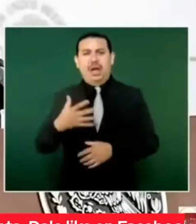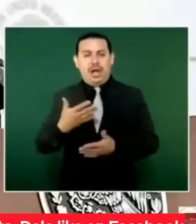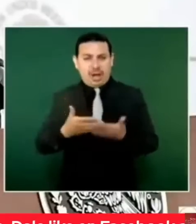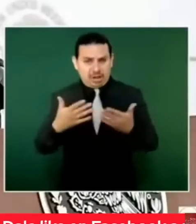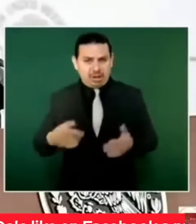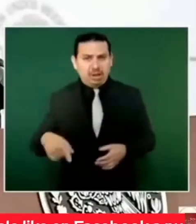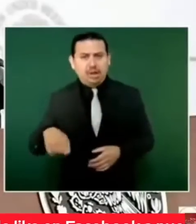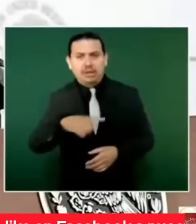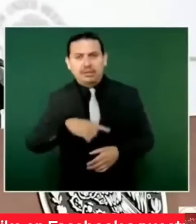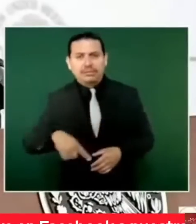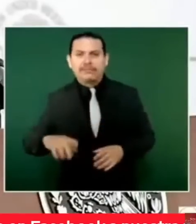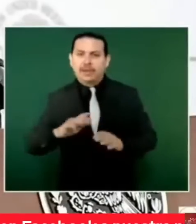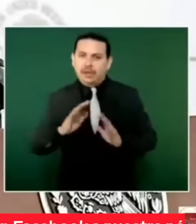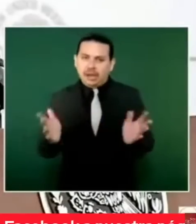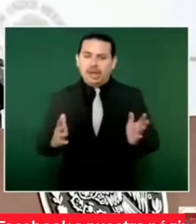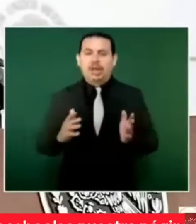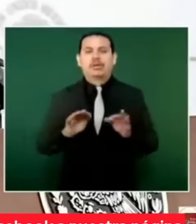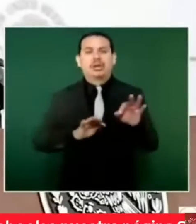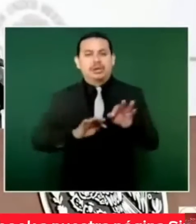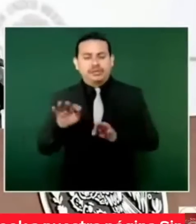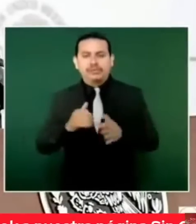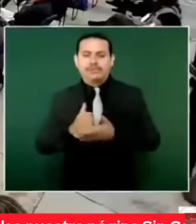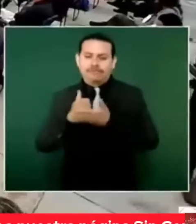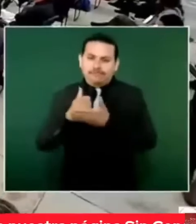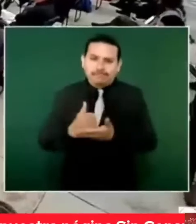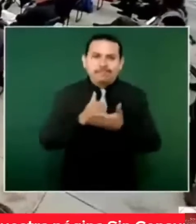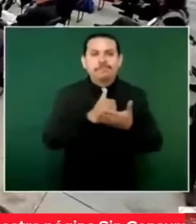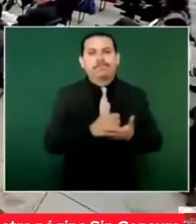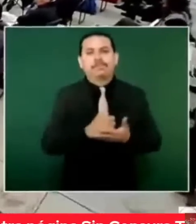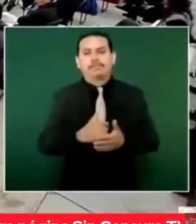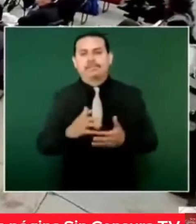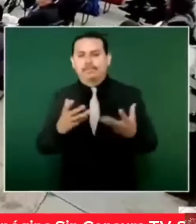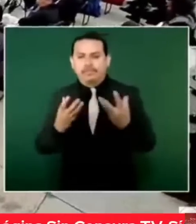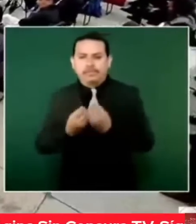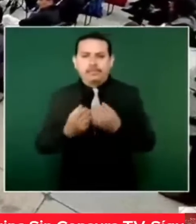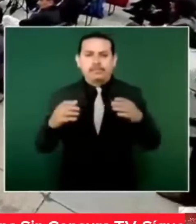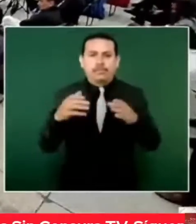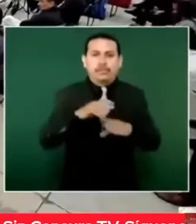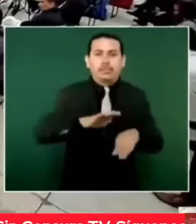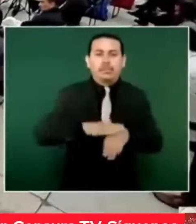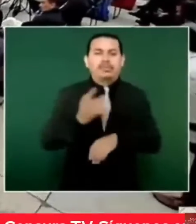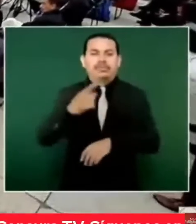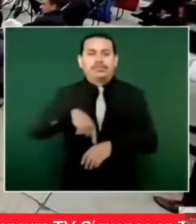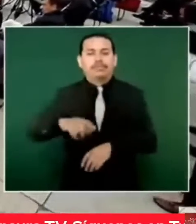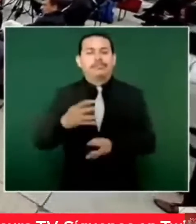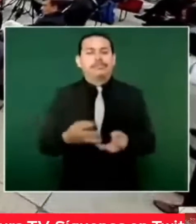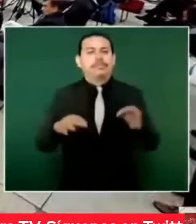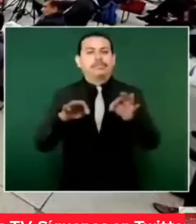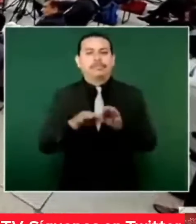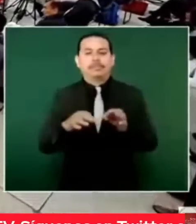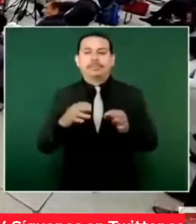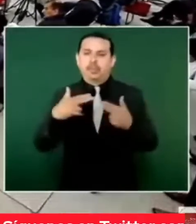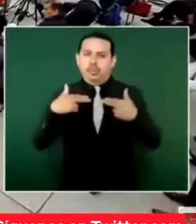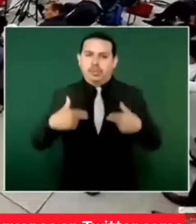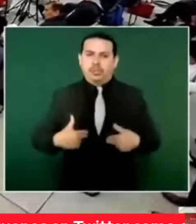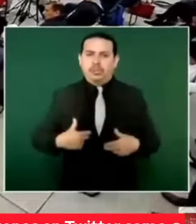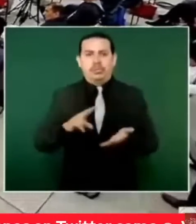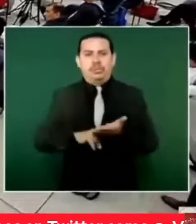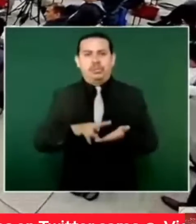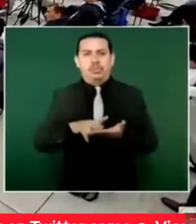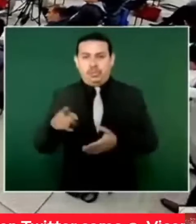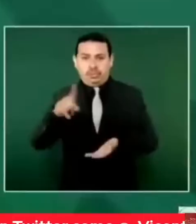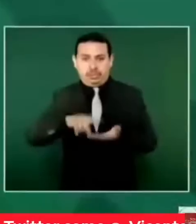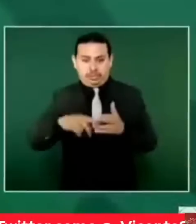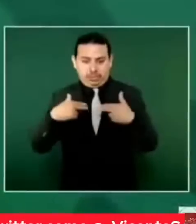Nosotros estamos aplicando una estrategia distinta, porque nosotros consideramos que el ser humano no es